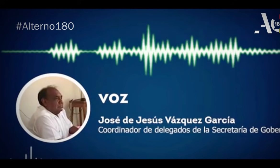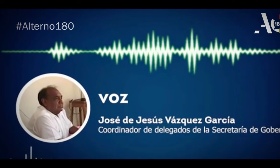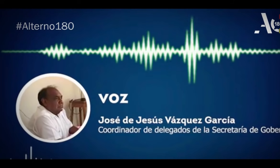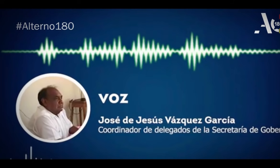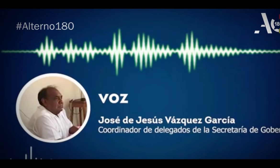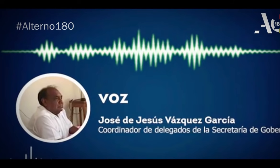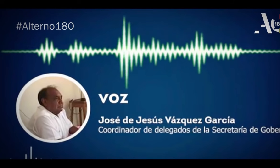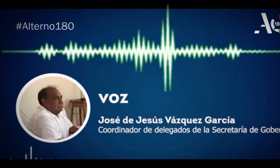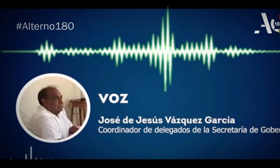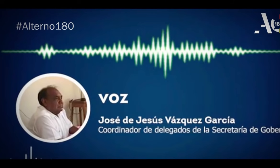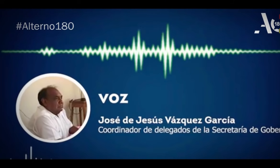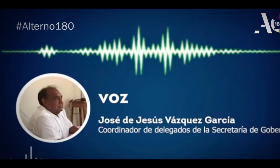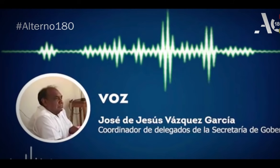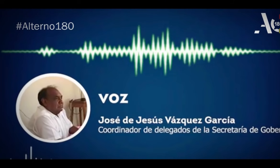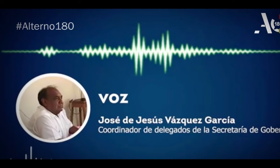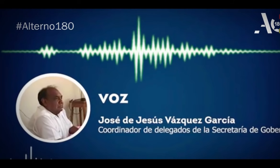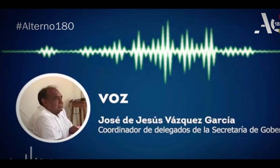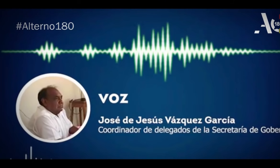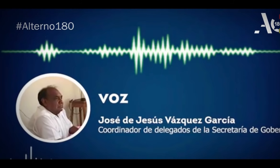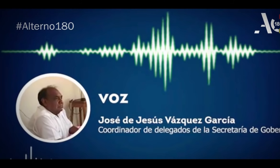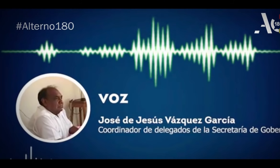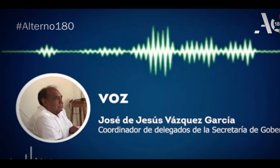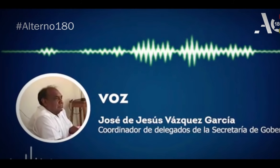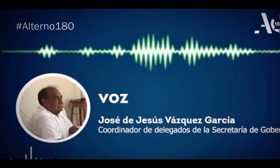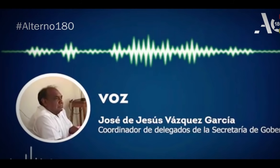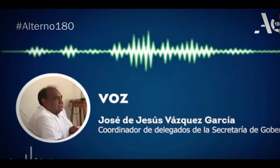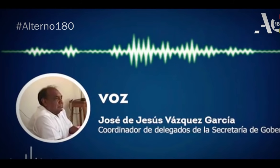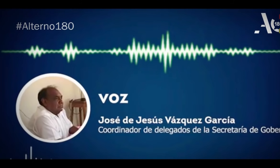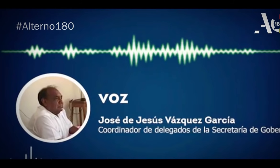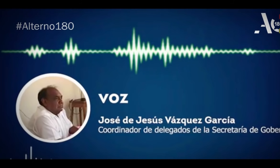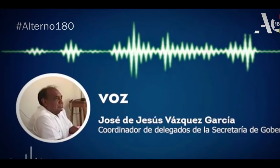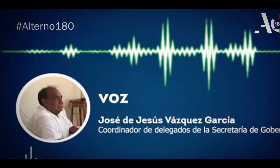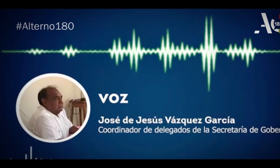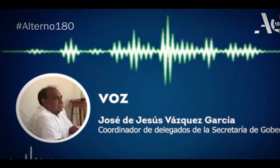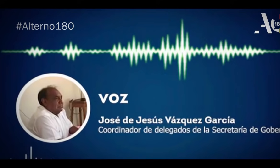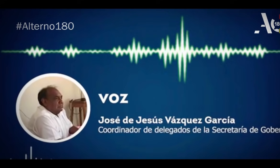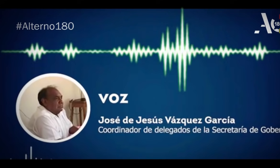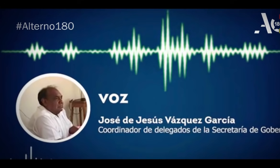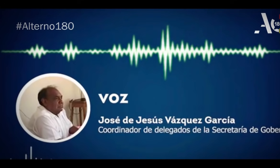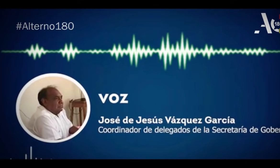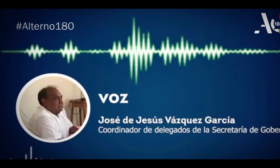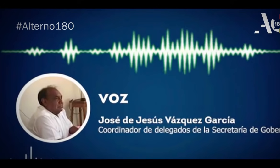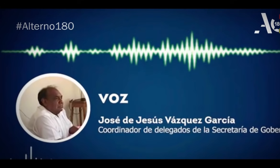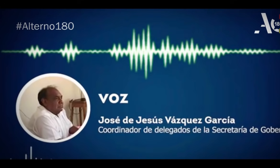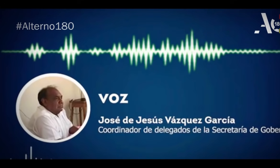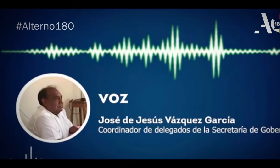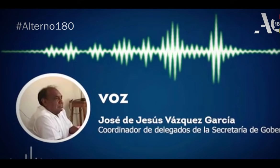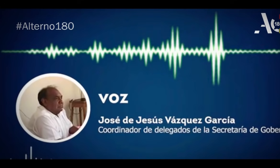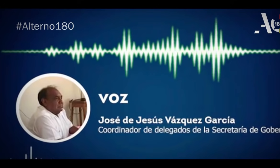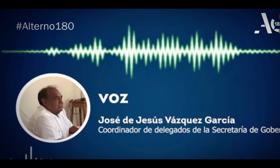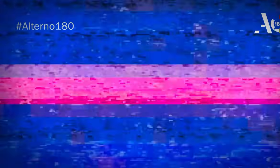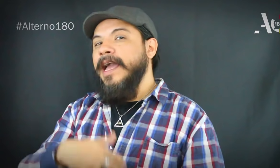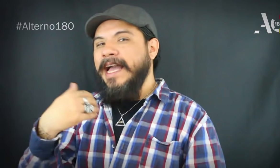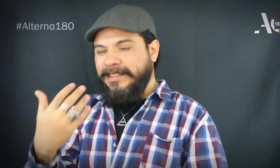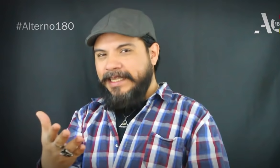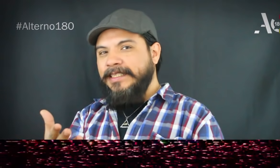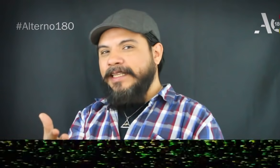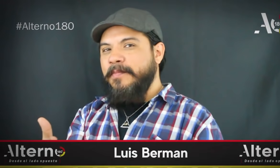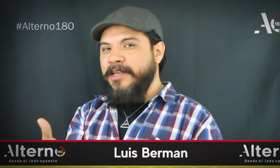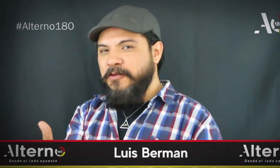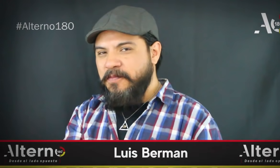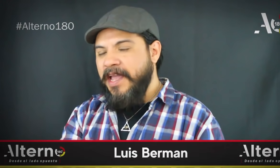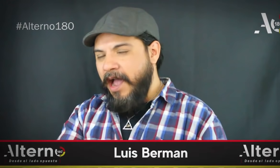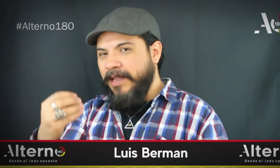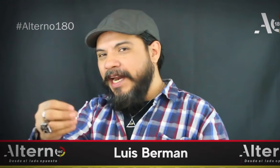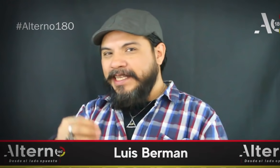ya vayamos integrando una relación y que nos vaya generando los beneficios que a partir de enero nos van a llegar. Así de